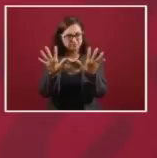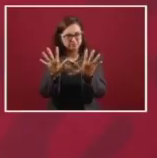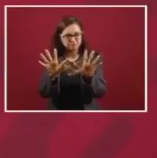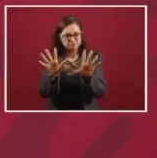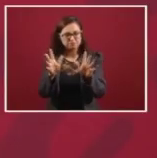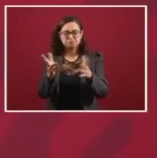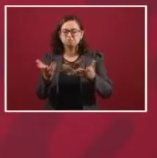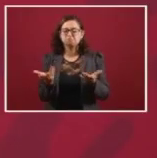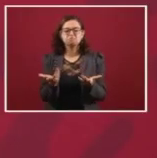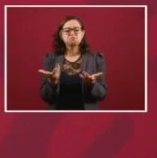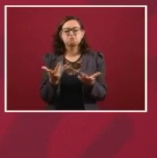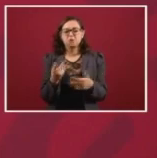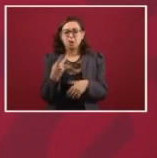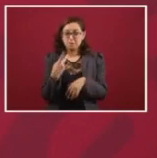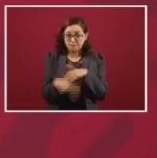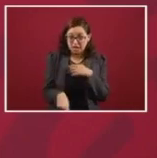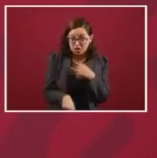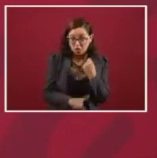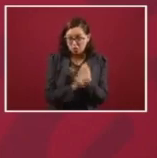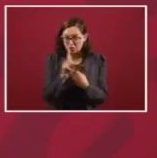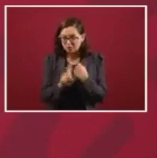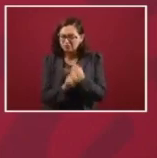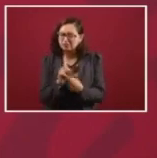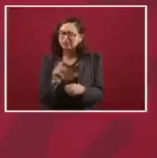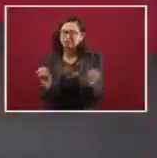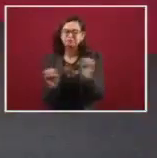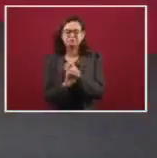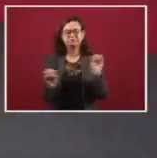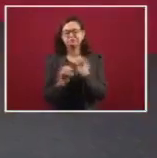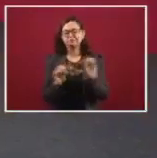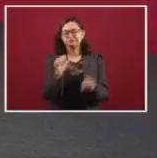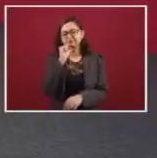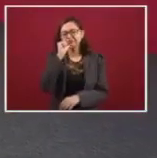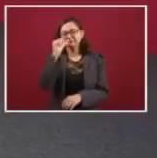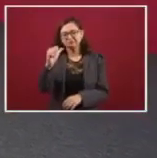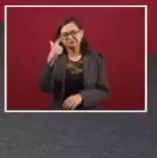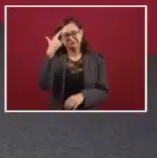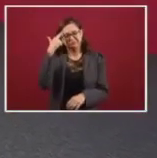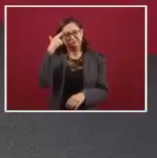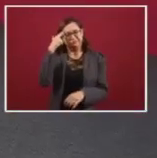no hay riesgo de